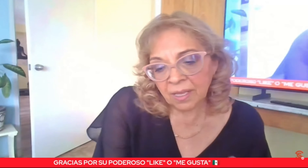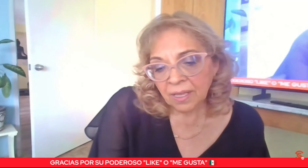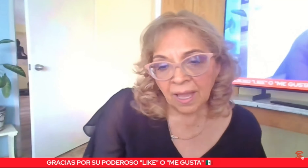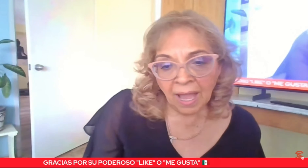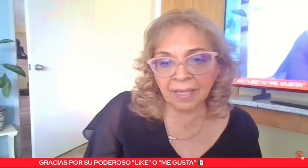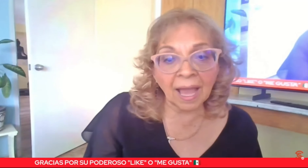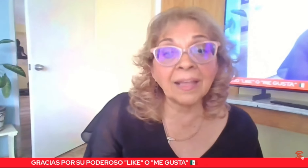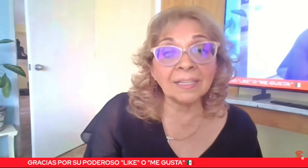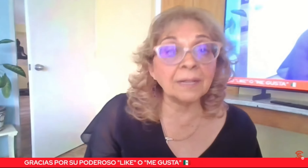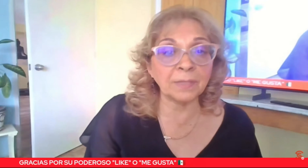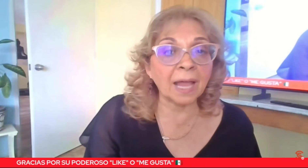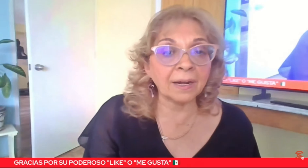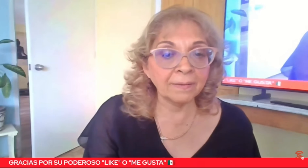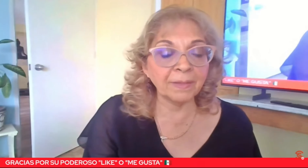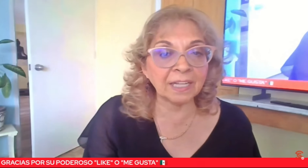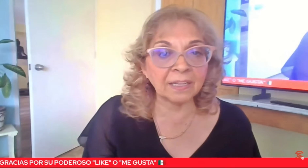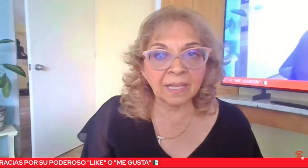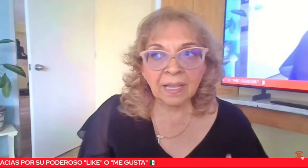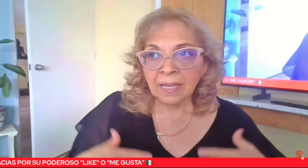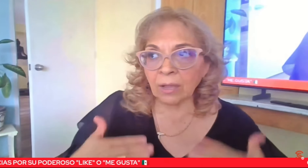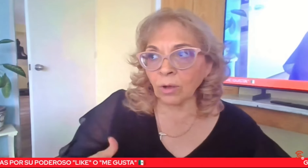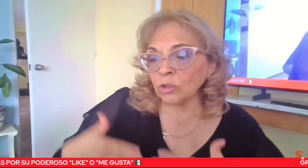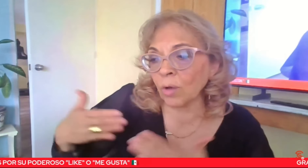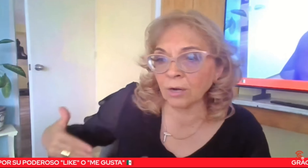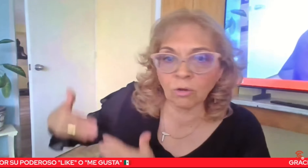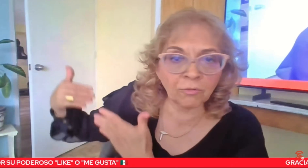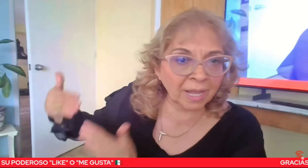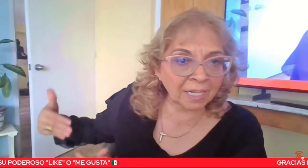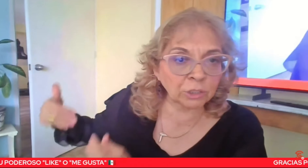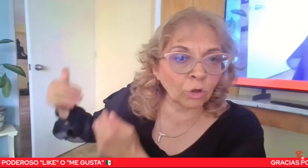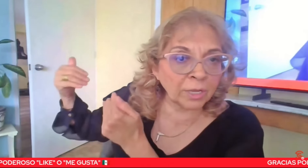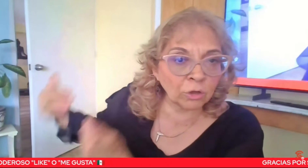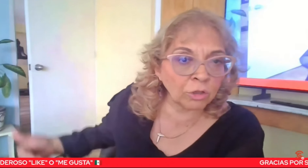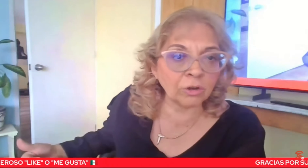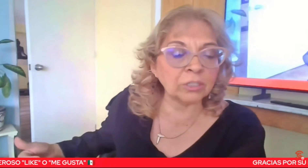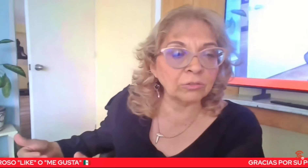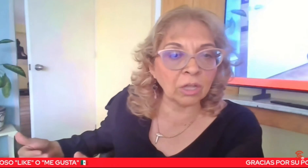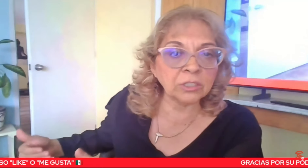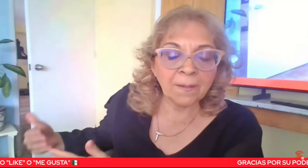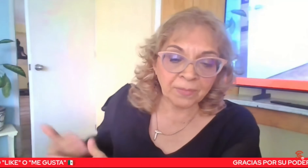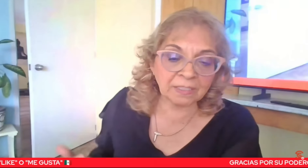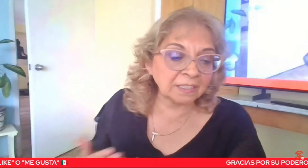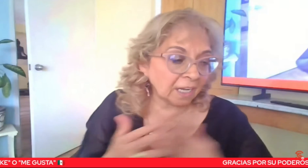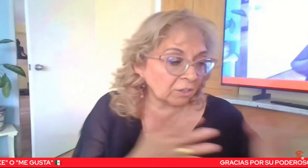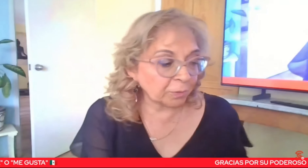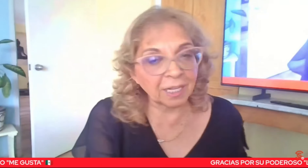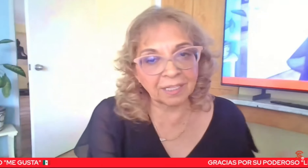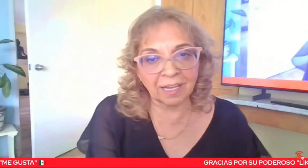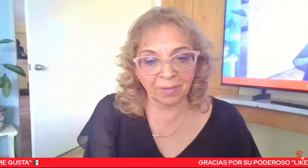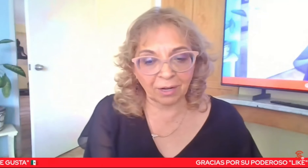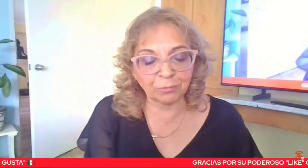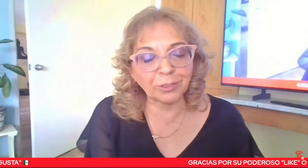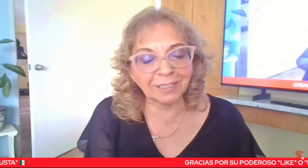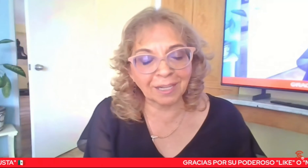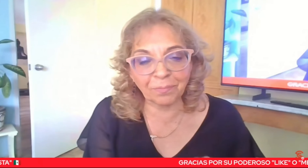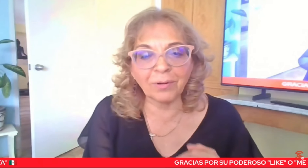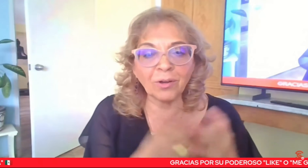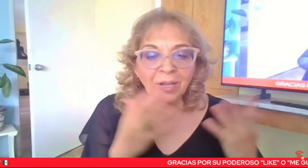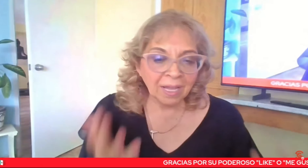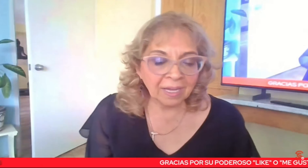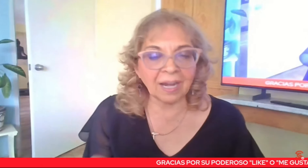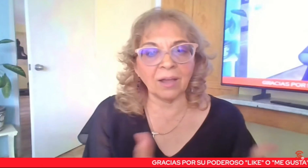que aceptar, Vicente, que cuando algo fracasó y no dio los resultados necesarios, pues hay que cambiar. Voces del